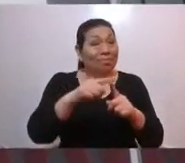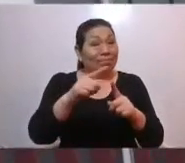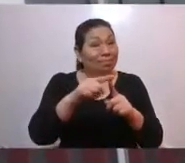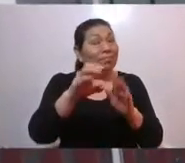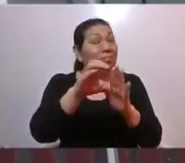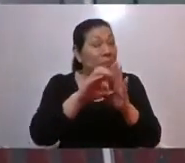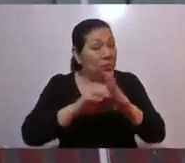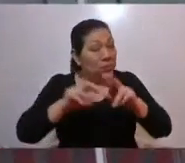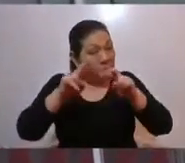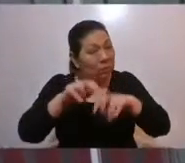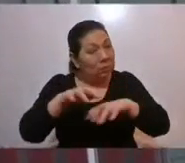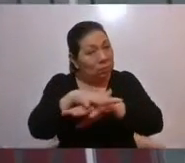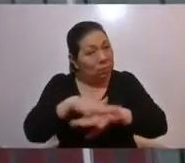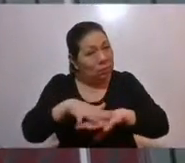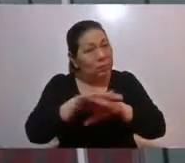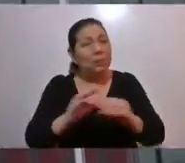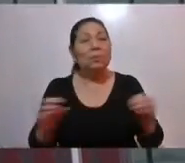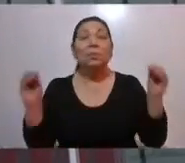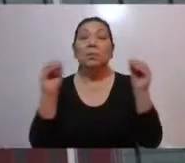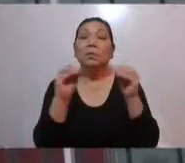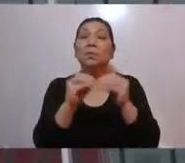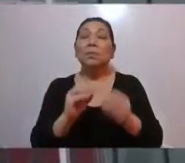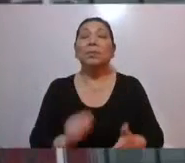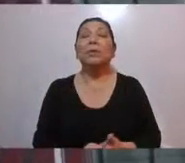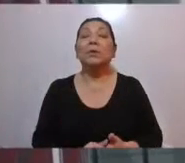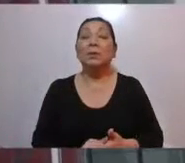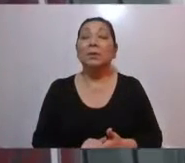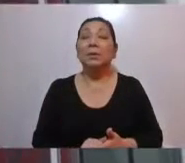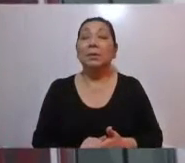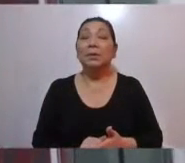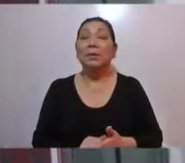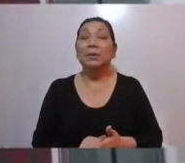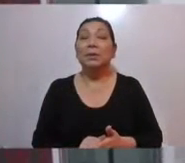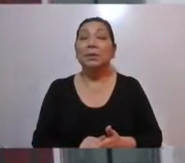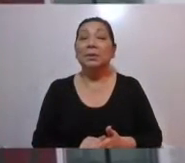Básicamente, el tribunal, luego de analizar el tema,